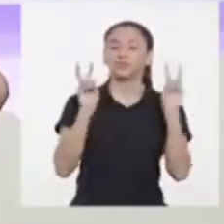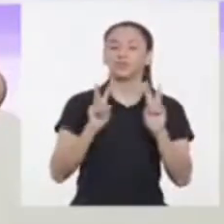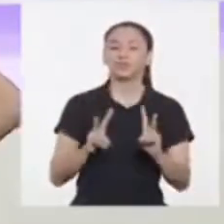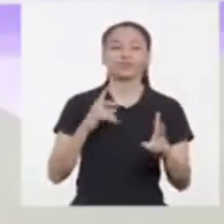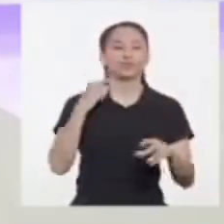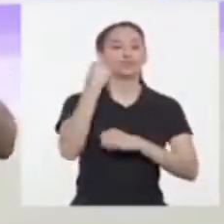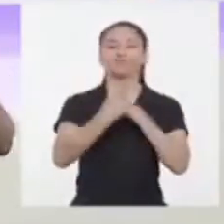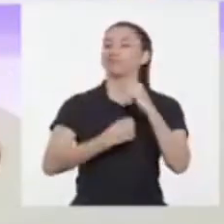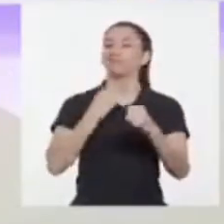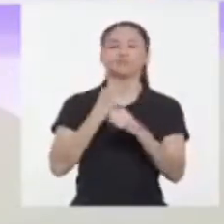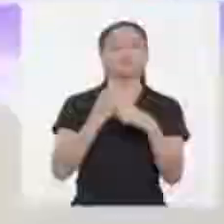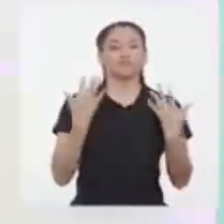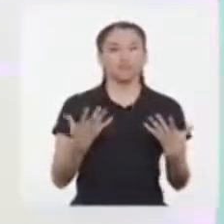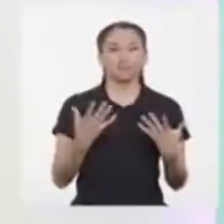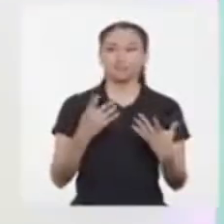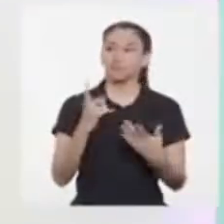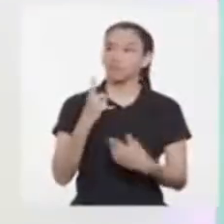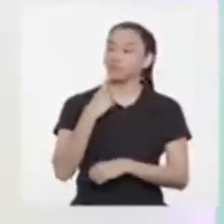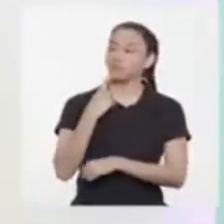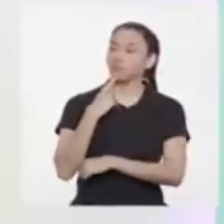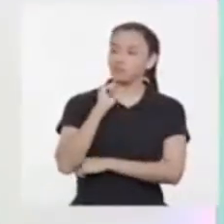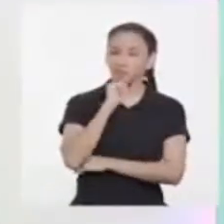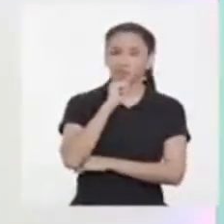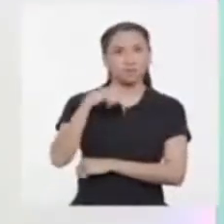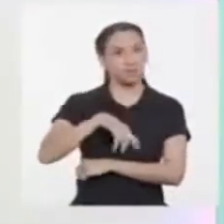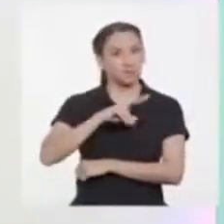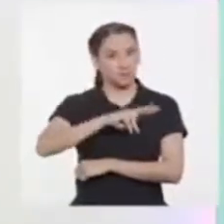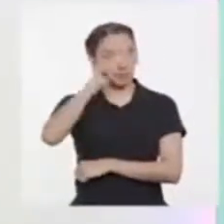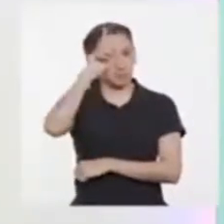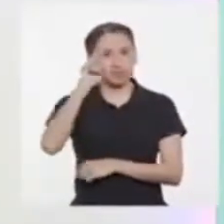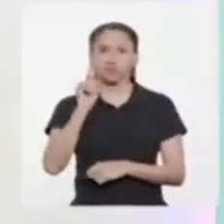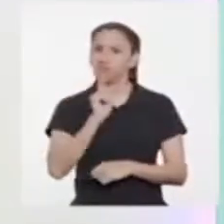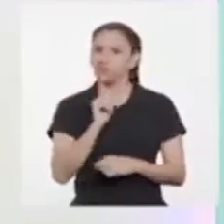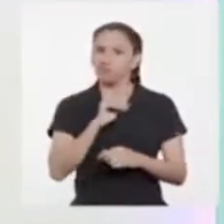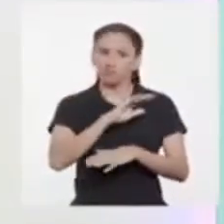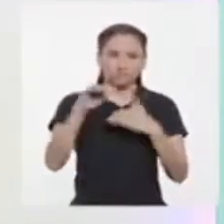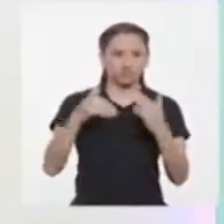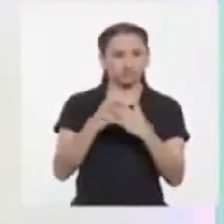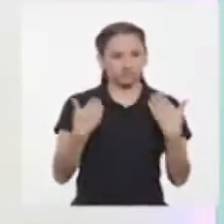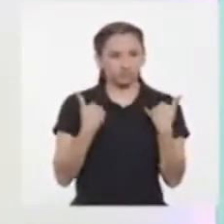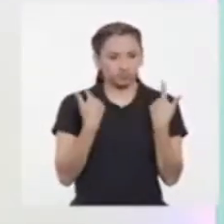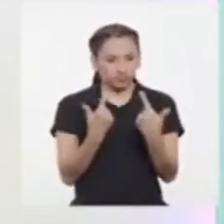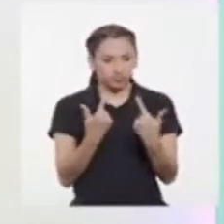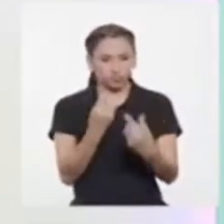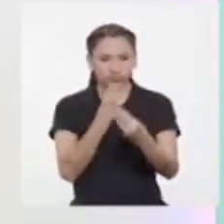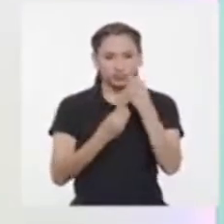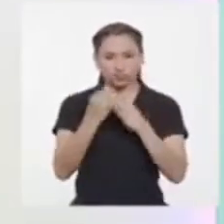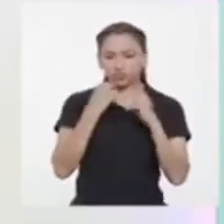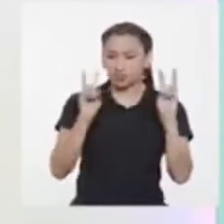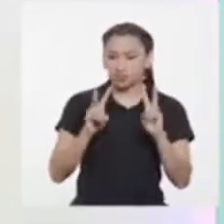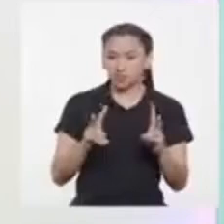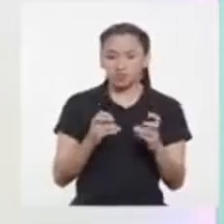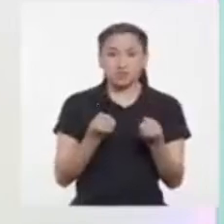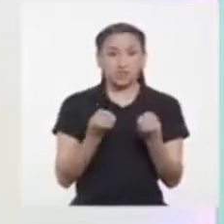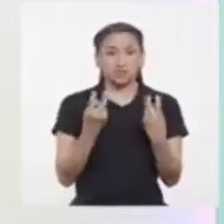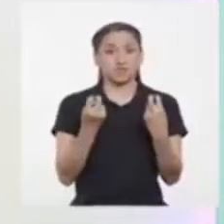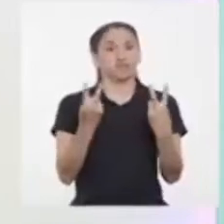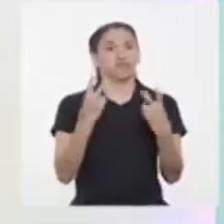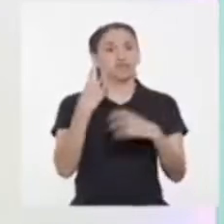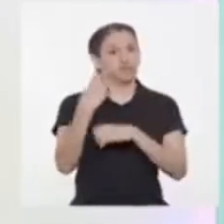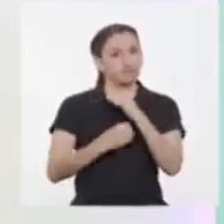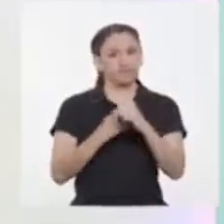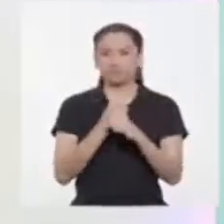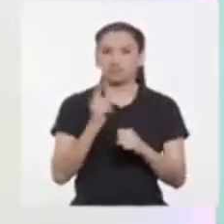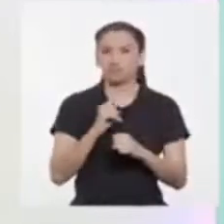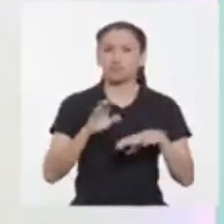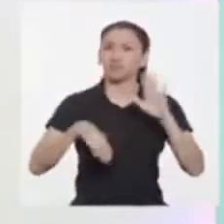verduras frescas todo el año. Ahora que lo dice, en nuestro país no todos tenemos la misma suerte de poder consumir verduras frescas todo